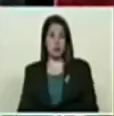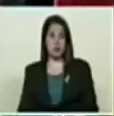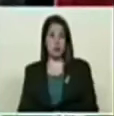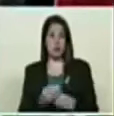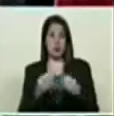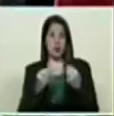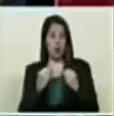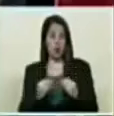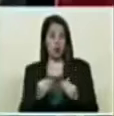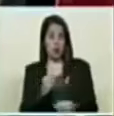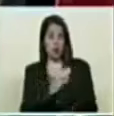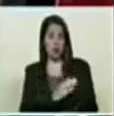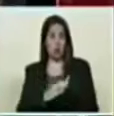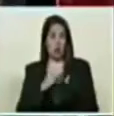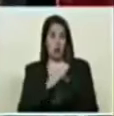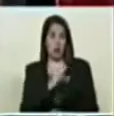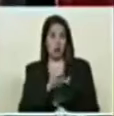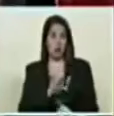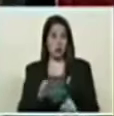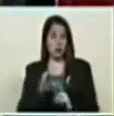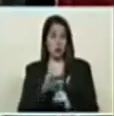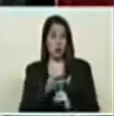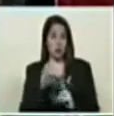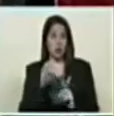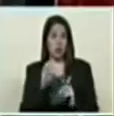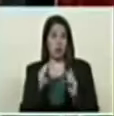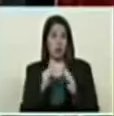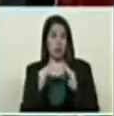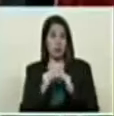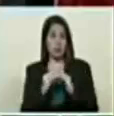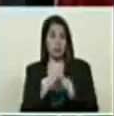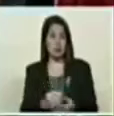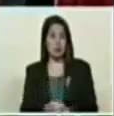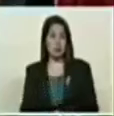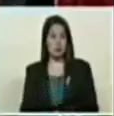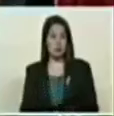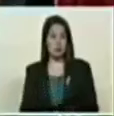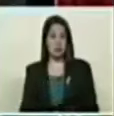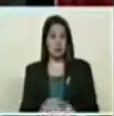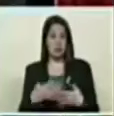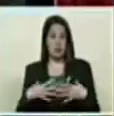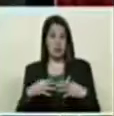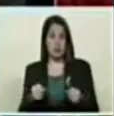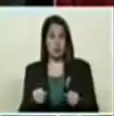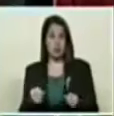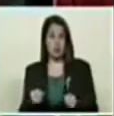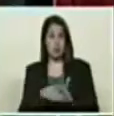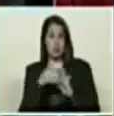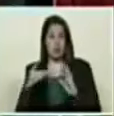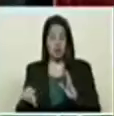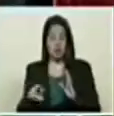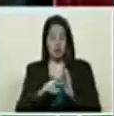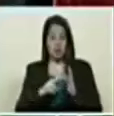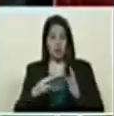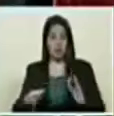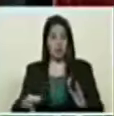misiones, grandes misiones, la educación, la cultura, la vivienda, la salud, el derecho a la recreación.